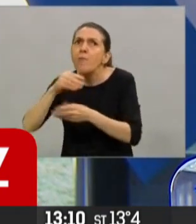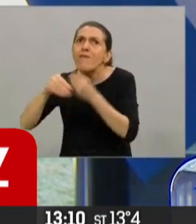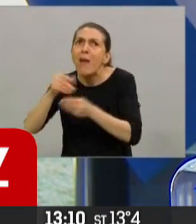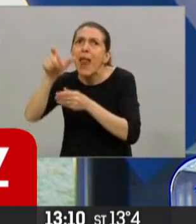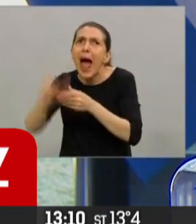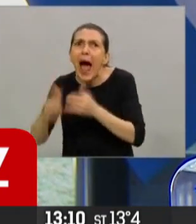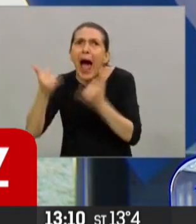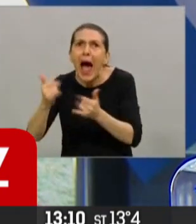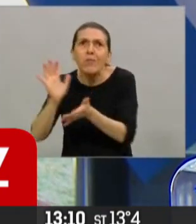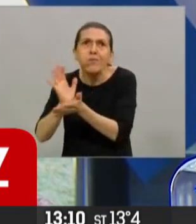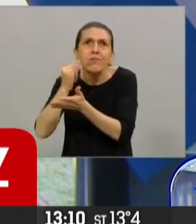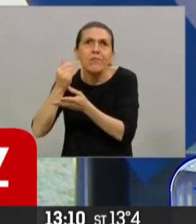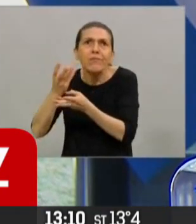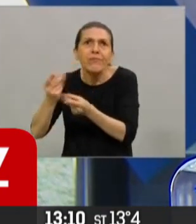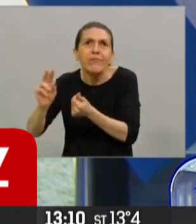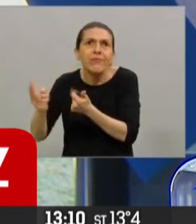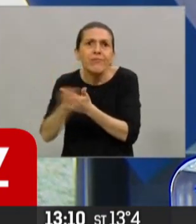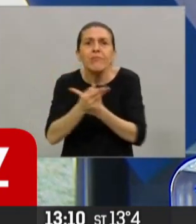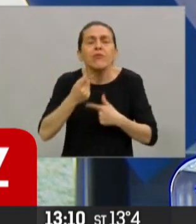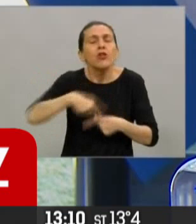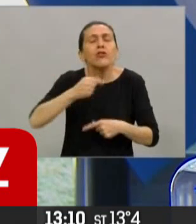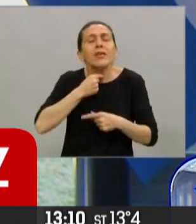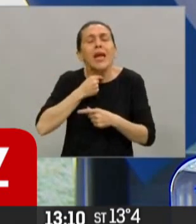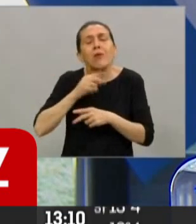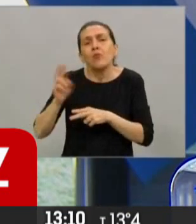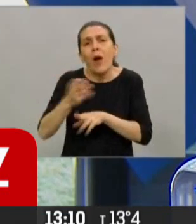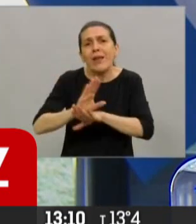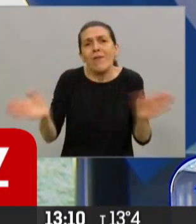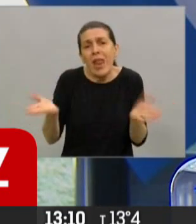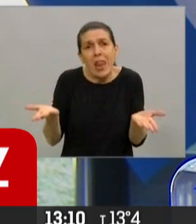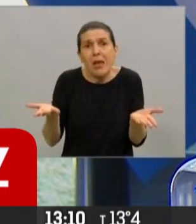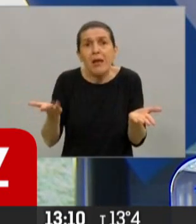esperábamos que no nos abandonen, simplemente. Pero bueno,